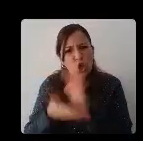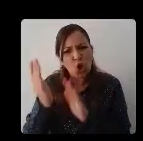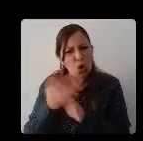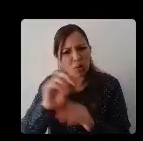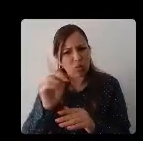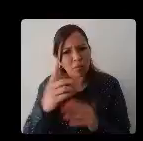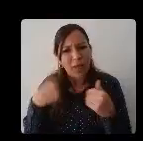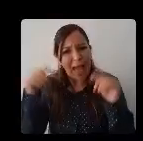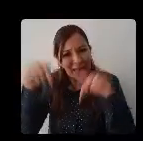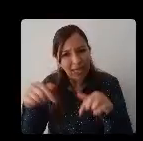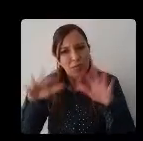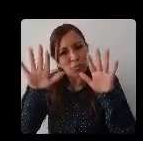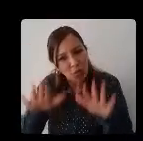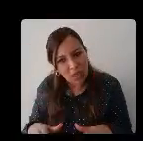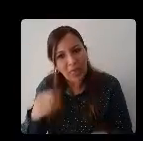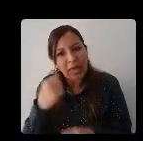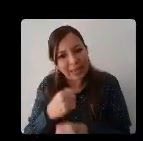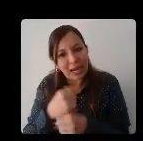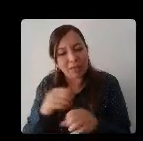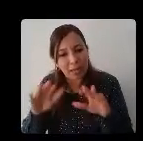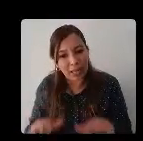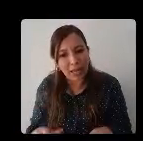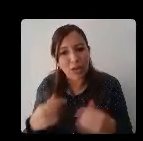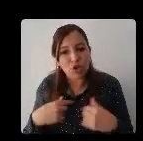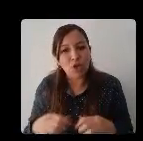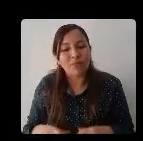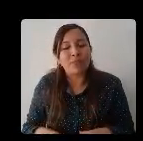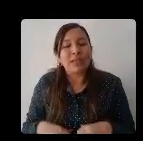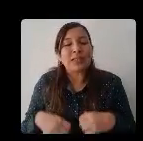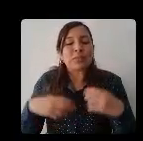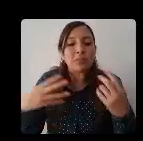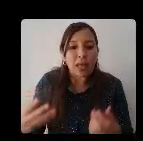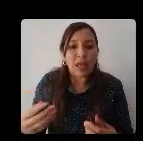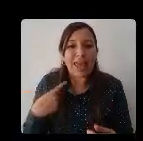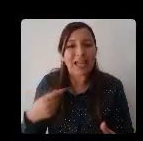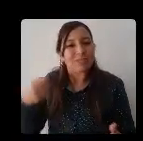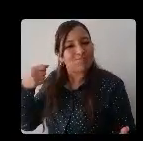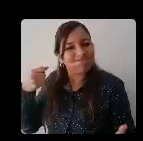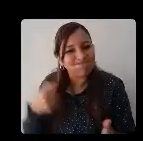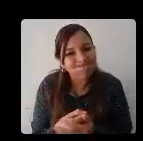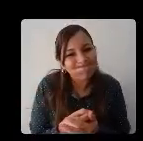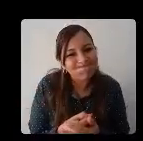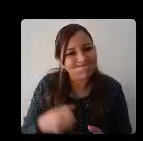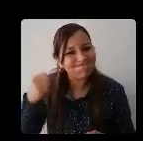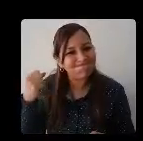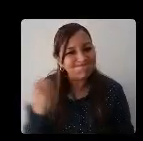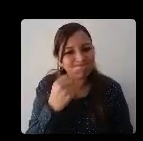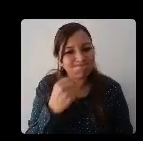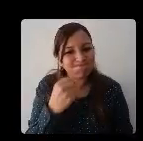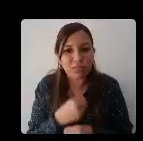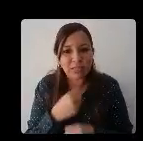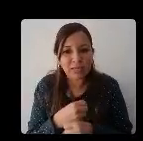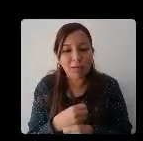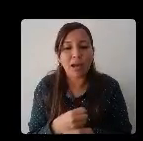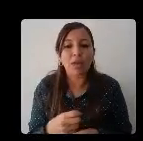asociadas que también tienen sueños, que tienen objetivos, que están trabajando duro para que esto se cumpla, ¿no? Y la actividad turística, como